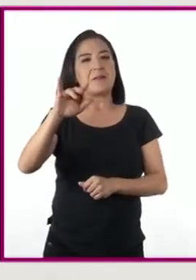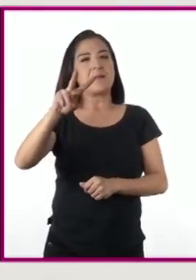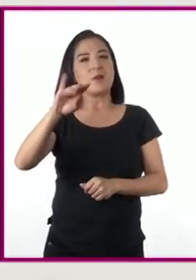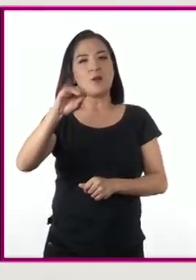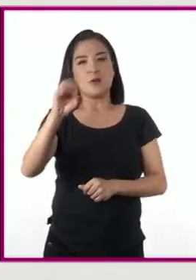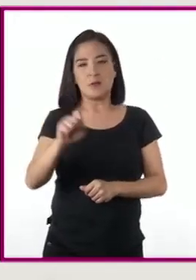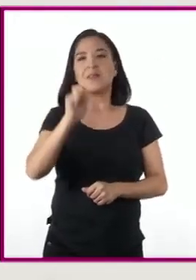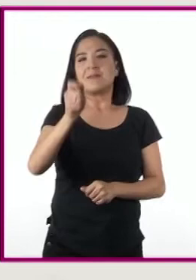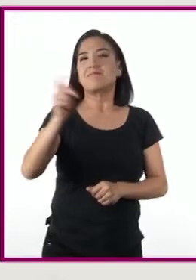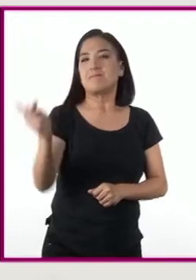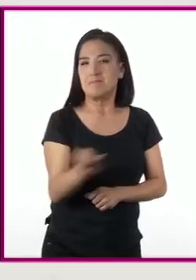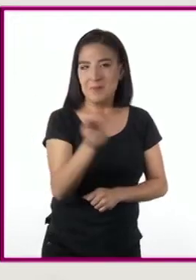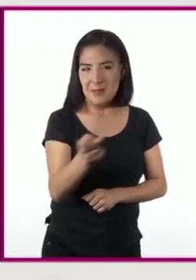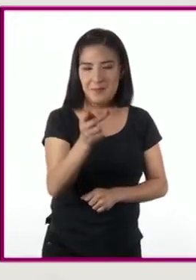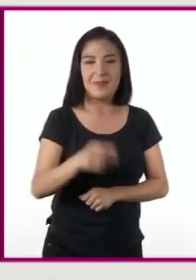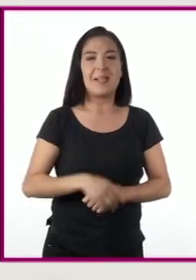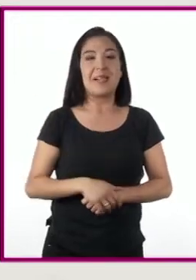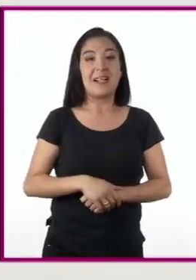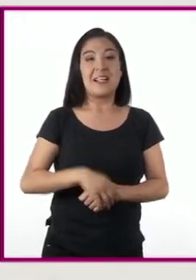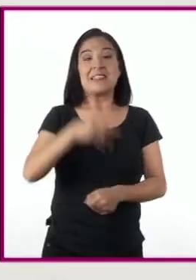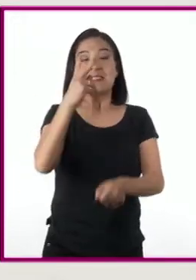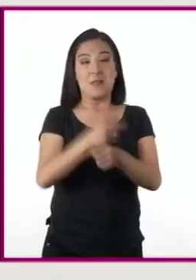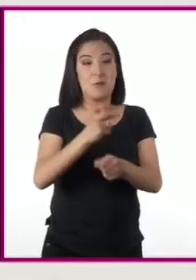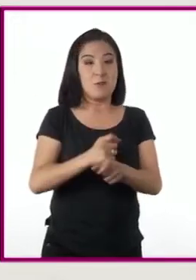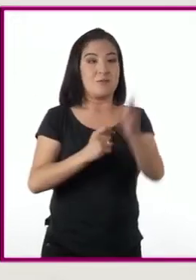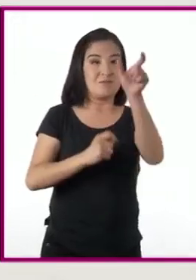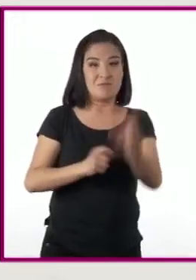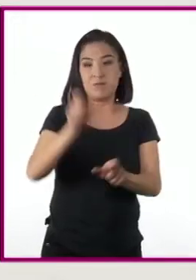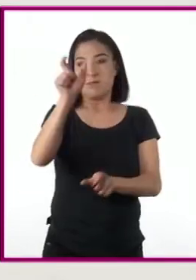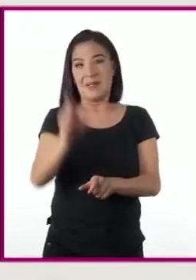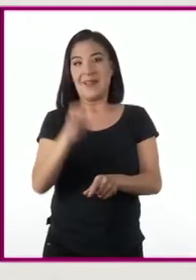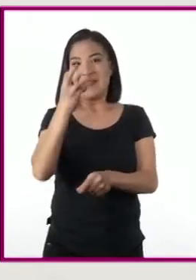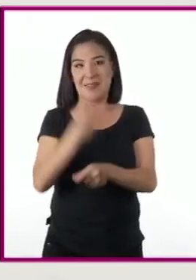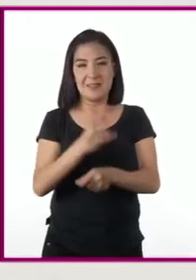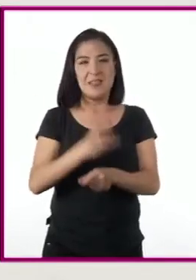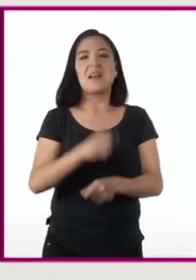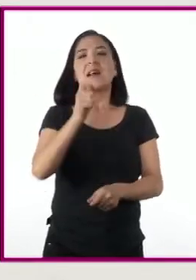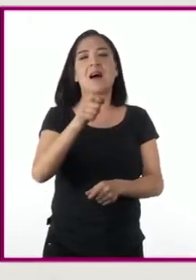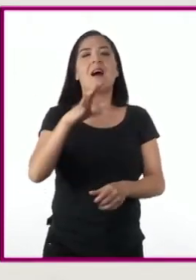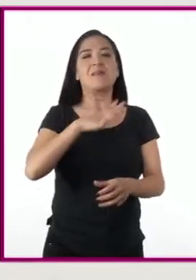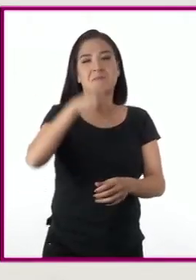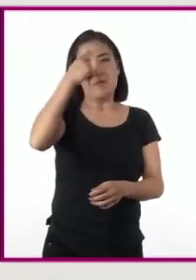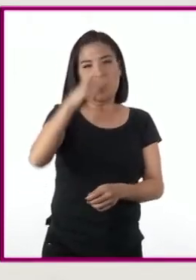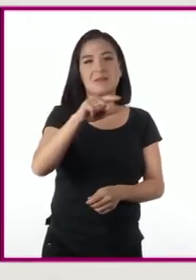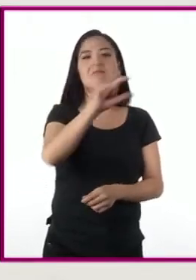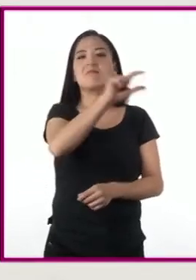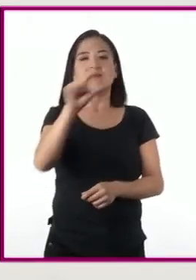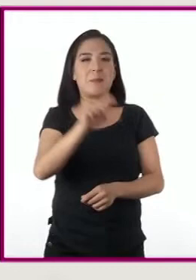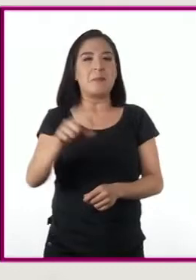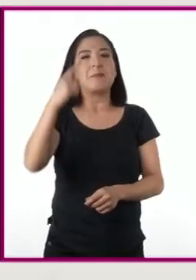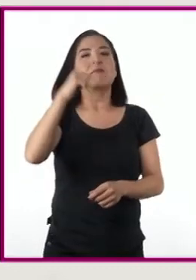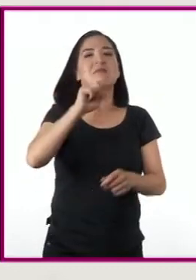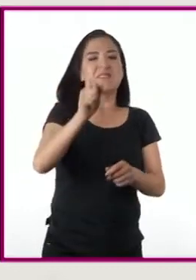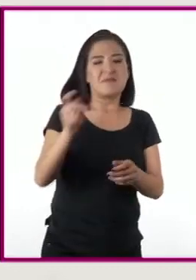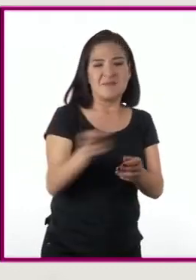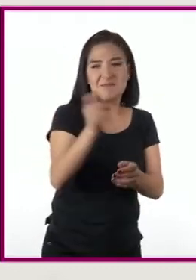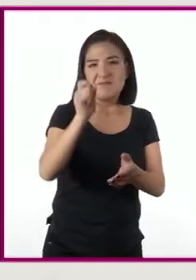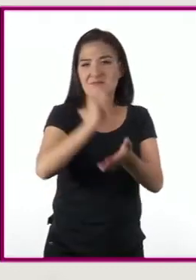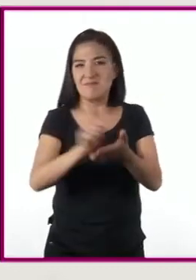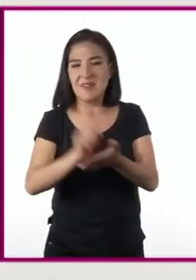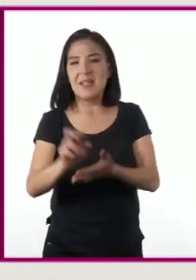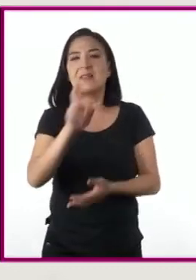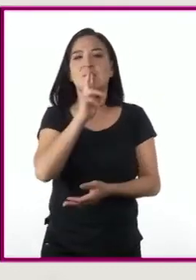como preguntas, y en la segunda y tercera columna se encuentran los espacios para contrastar los datos encontrados